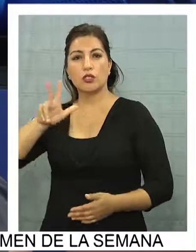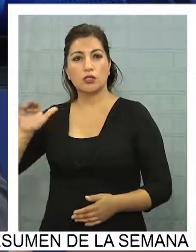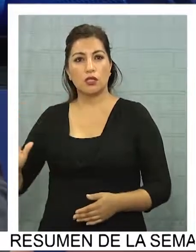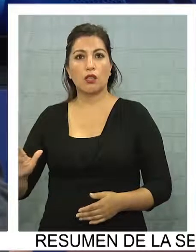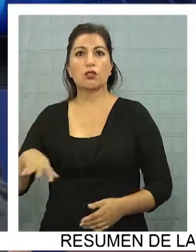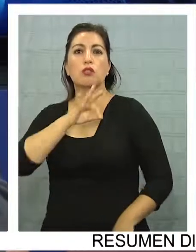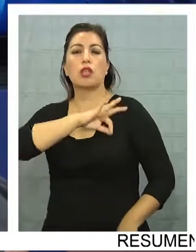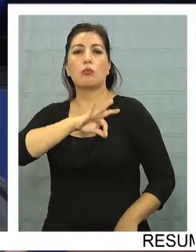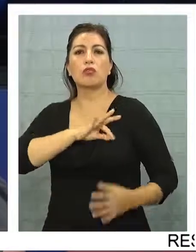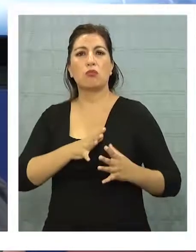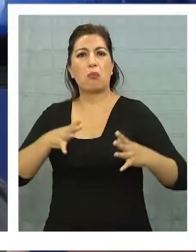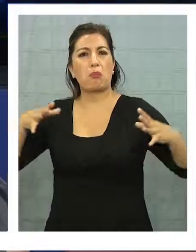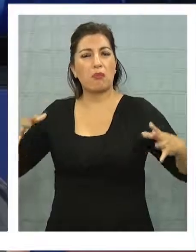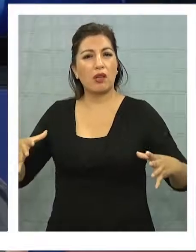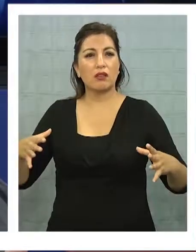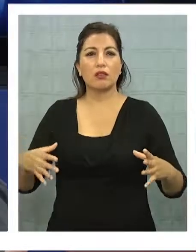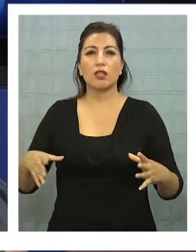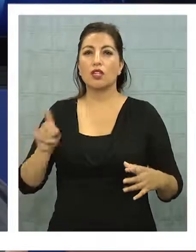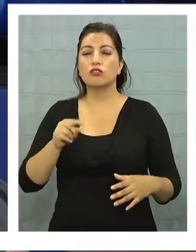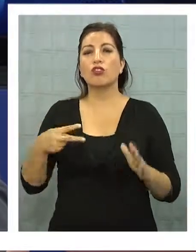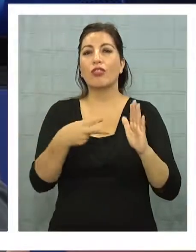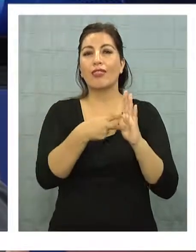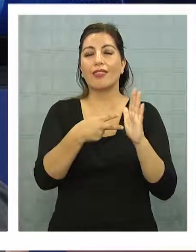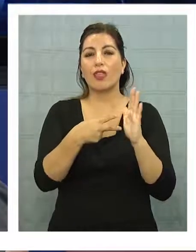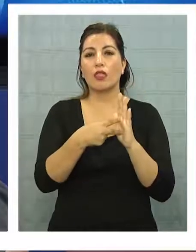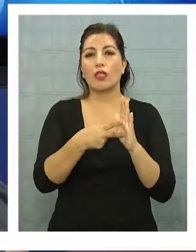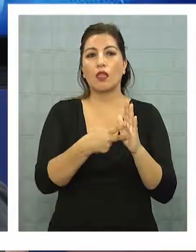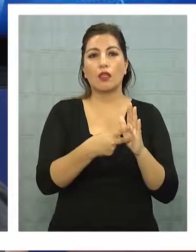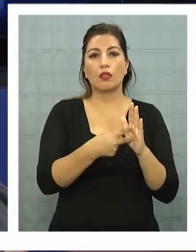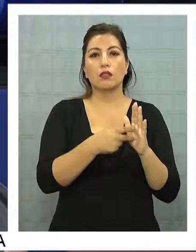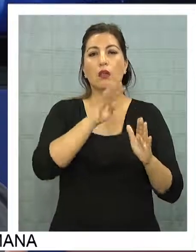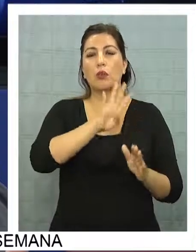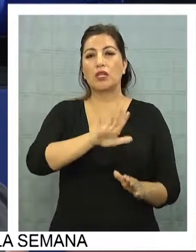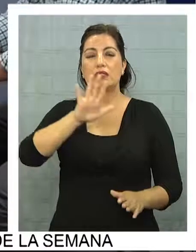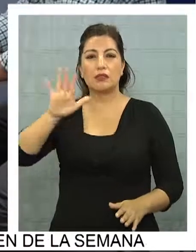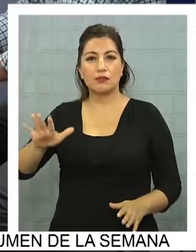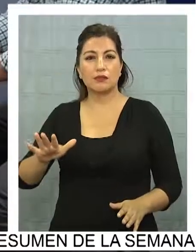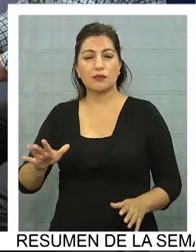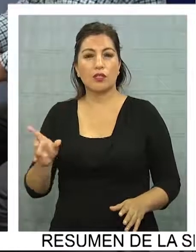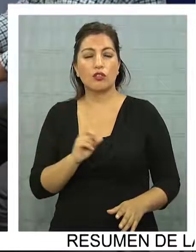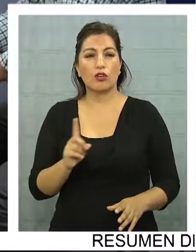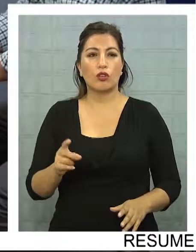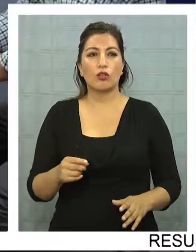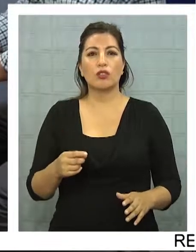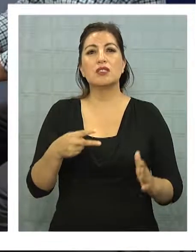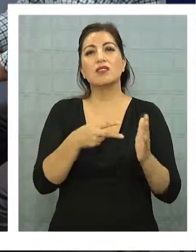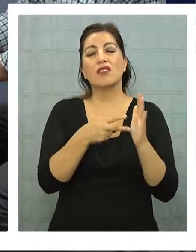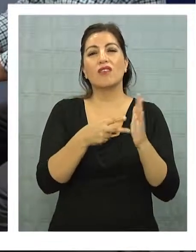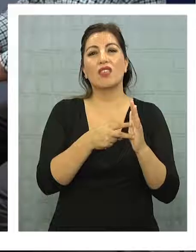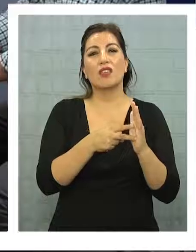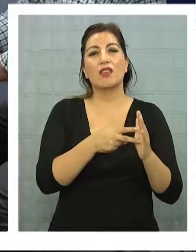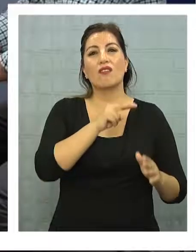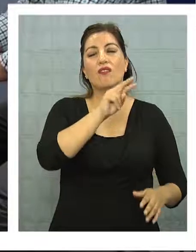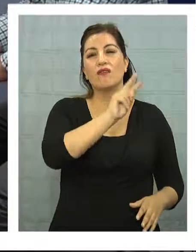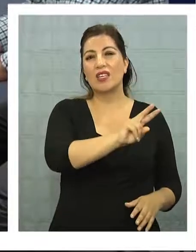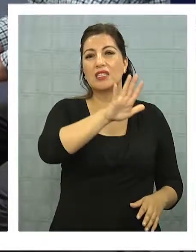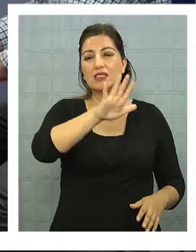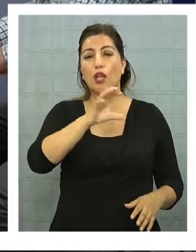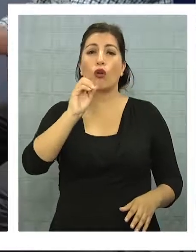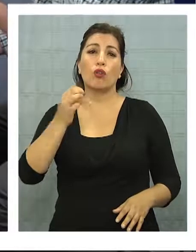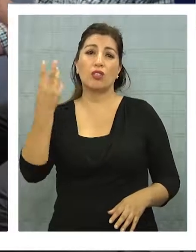sacarse unas luquitas para no poner ni un peso. Sí, claro, sí, claro. Se notó mucho. Porque concepto que hay un concepto que está ahí que es esta idea de que las